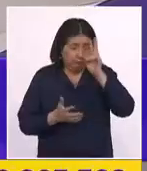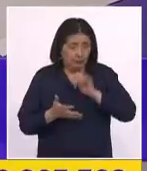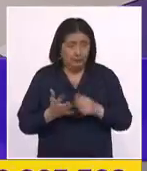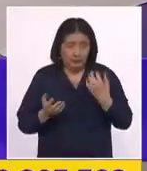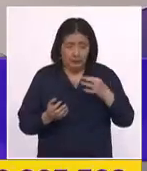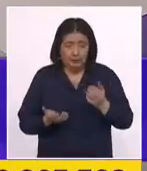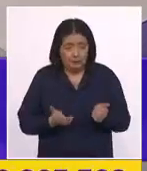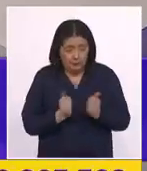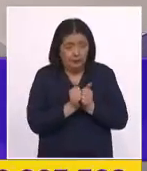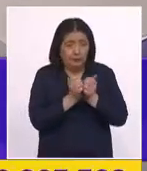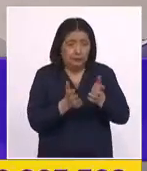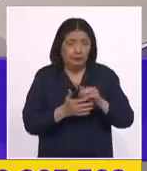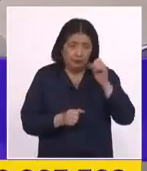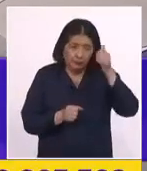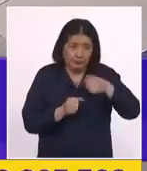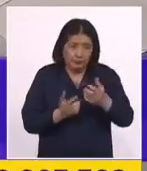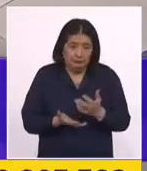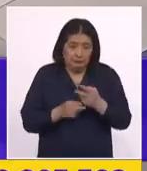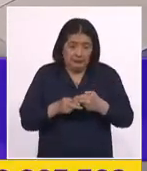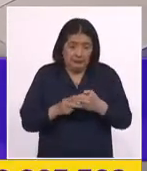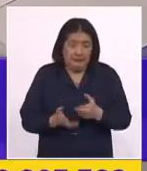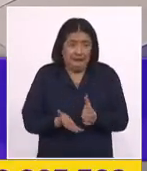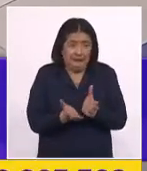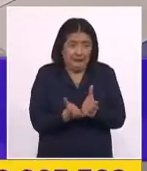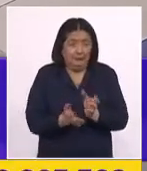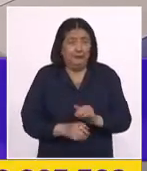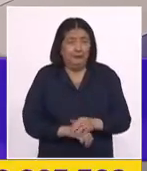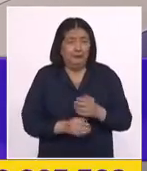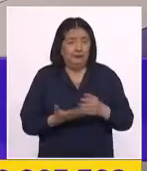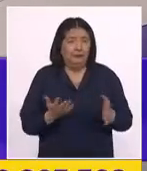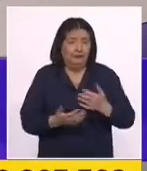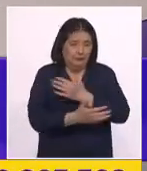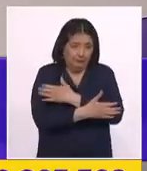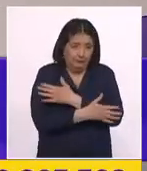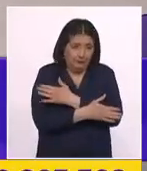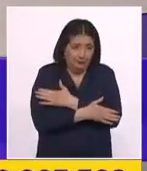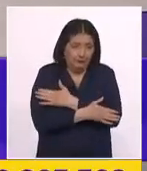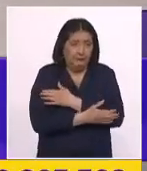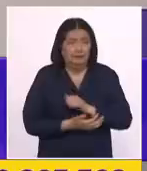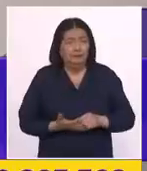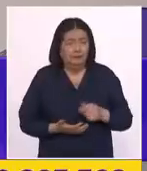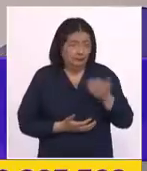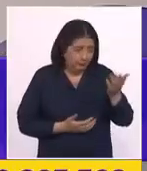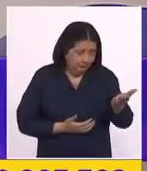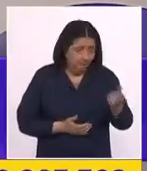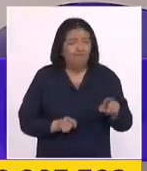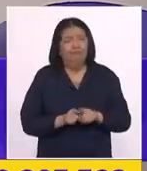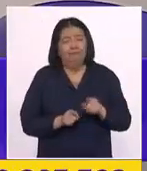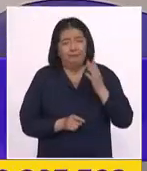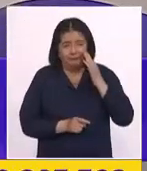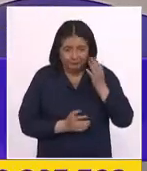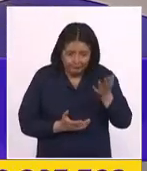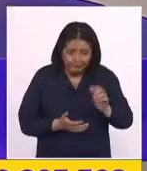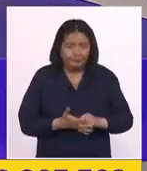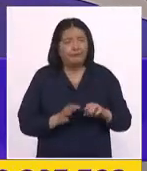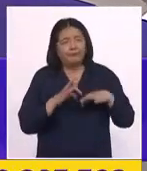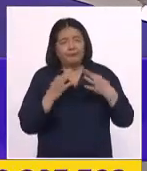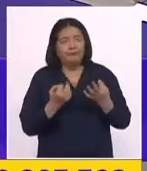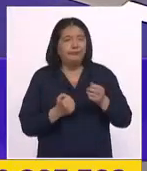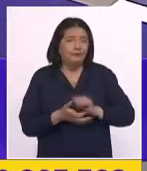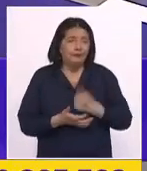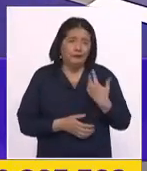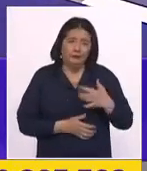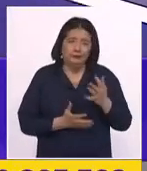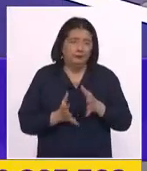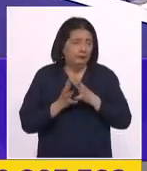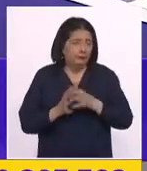contigo, como un recuerdito. Pesa por si acaso, perdón. Por favor. Y las felicitaciones a usted también, porque es cierto, la familia sin duda juega